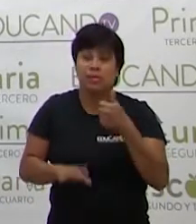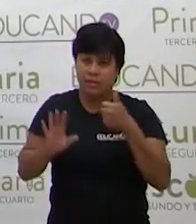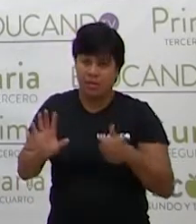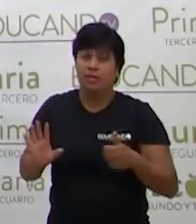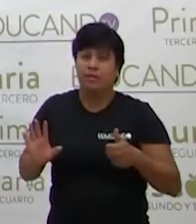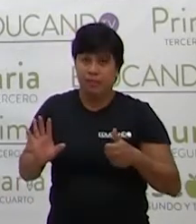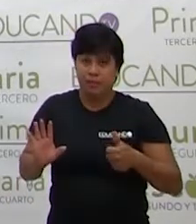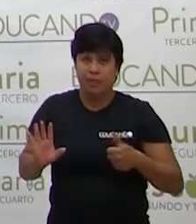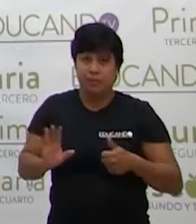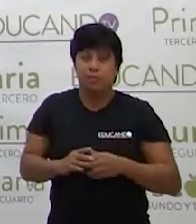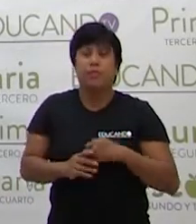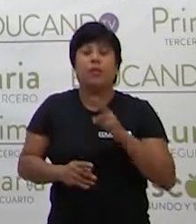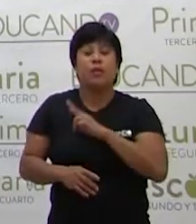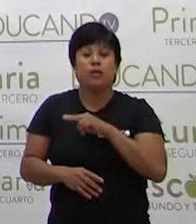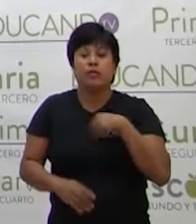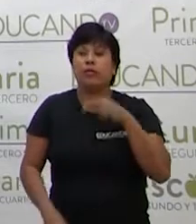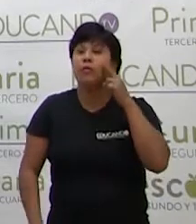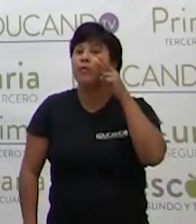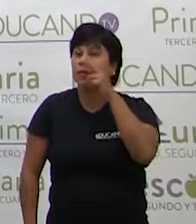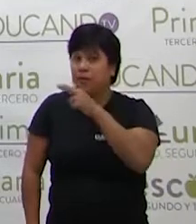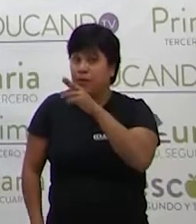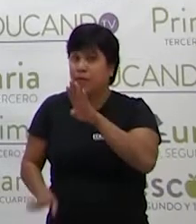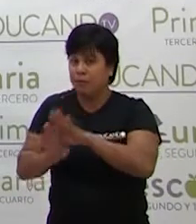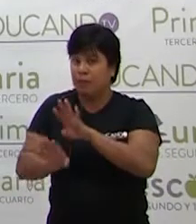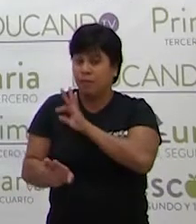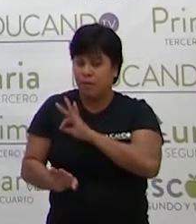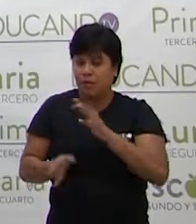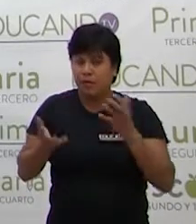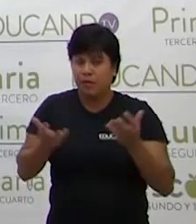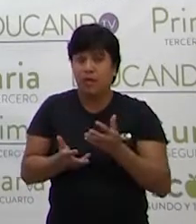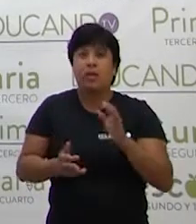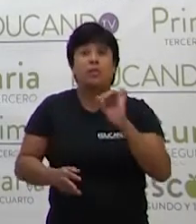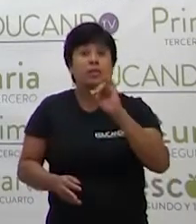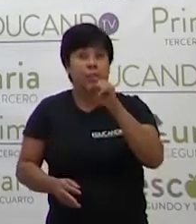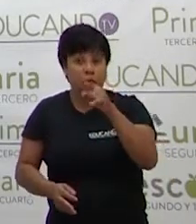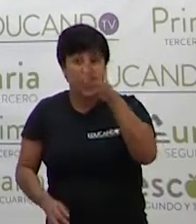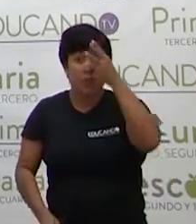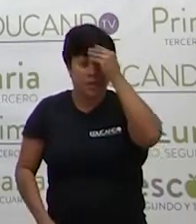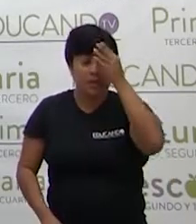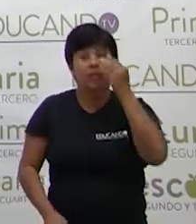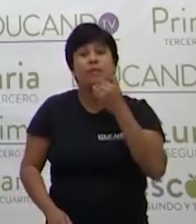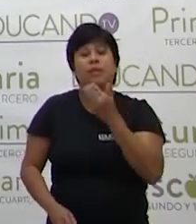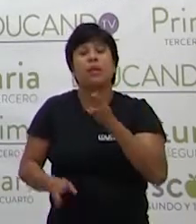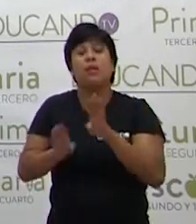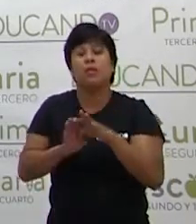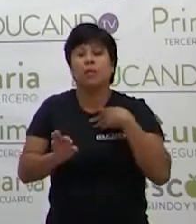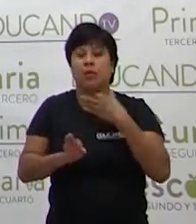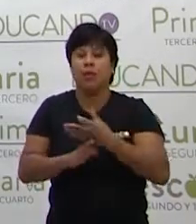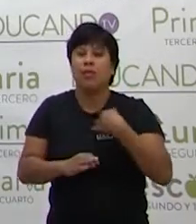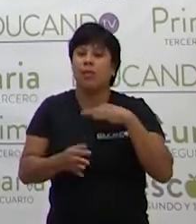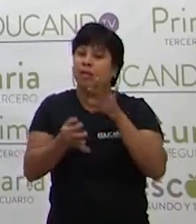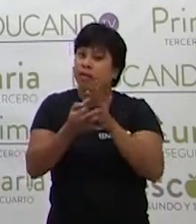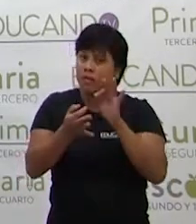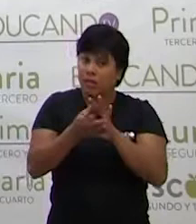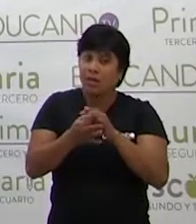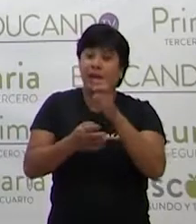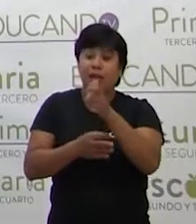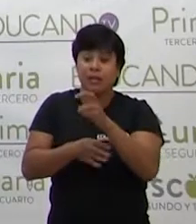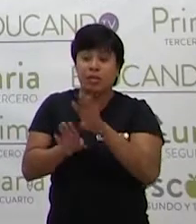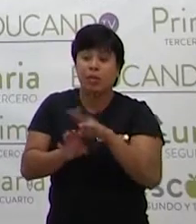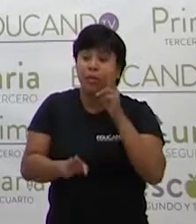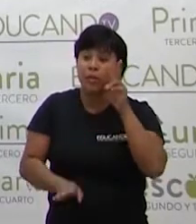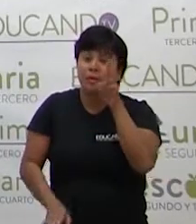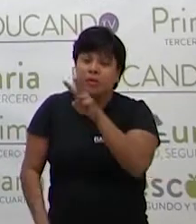6. Vamos a ver. Si aprendiste bien lo que ya te comenté hace un rato, así a simple vista